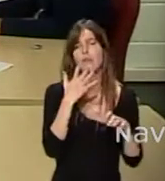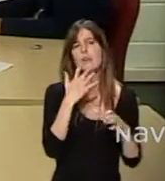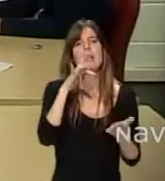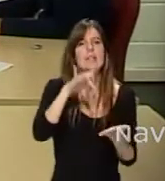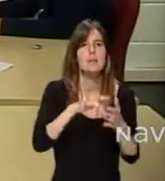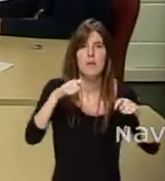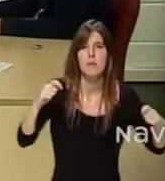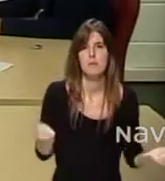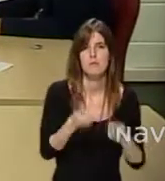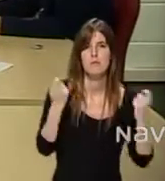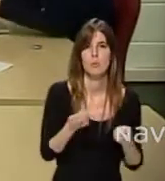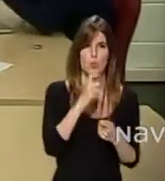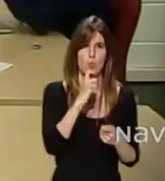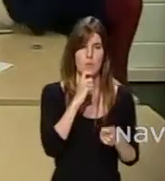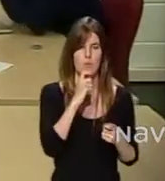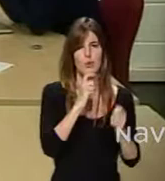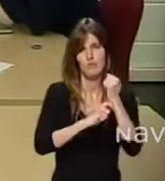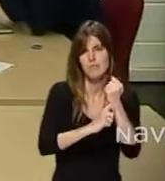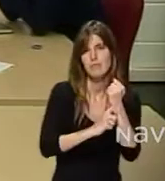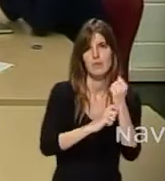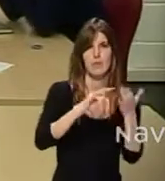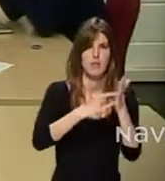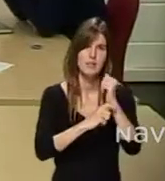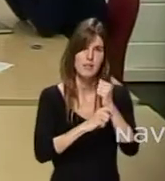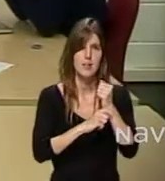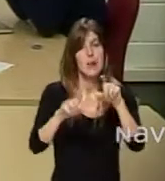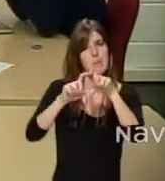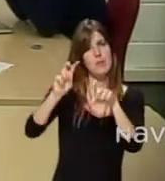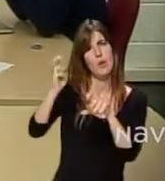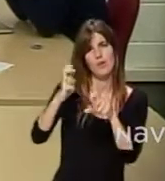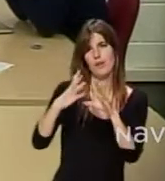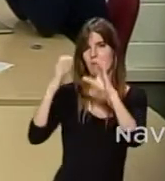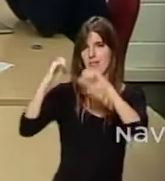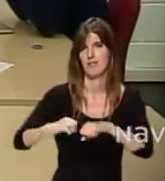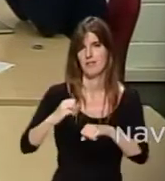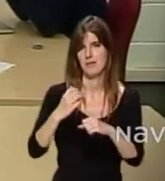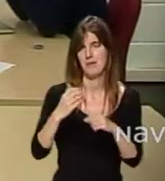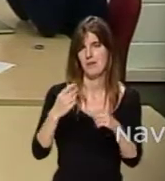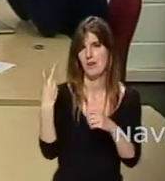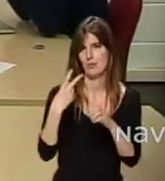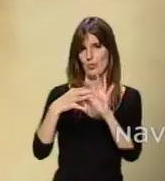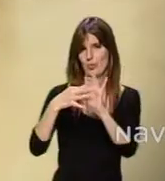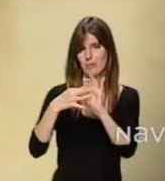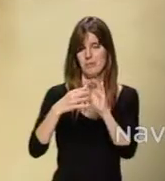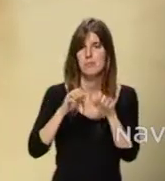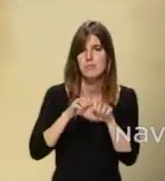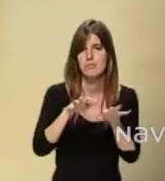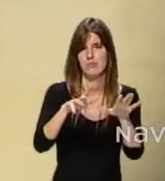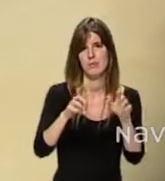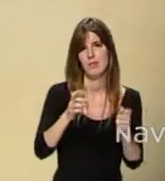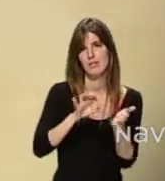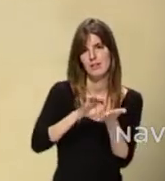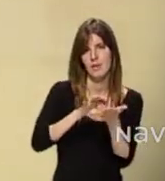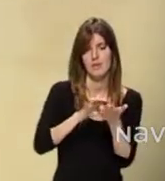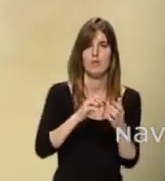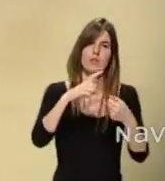que nos está viniendo muy bien a la hora de establecer sinergias con otras empresas, a la hora de plantear nuestros servicios